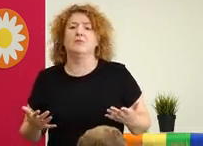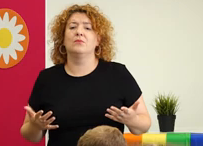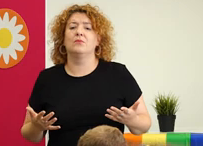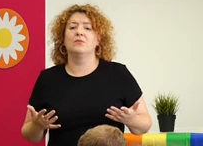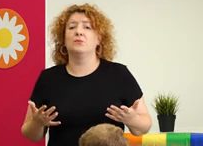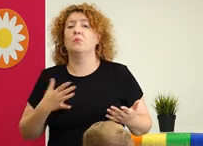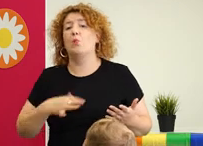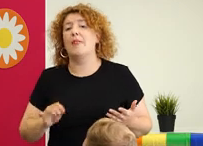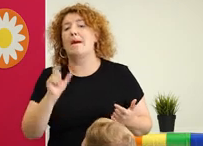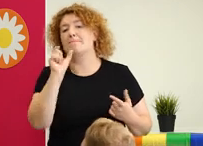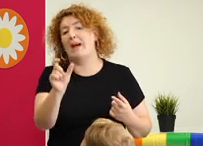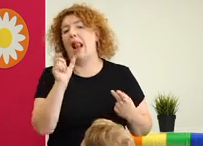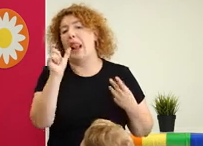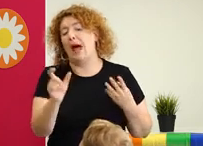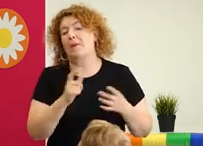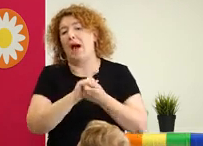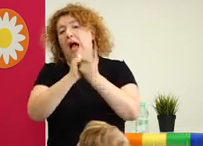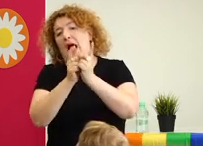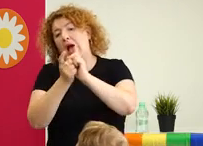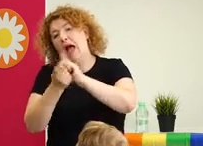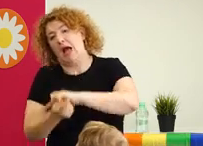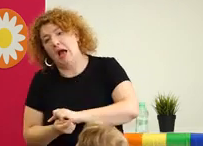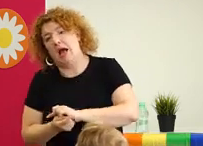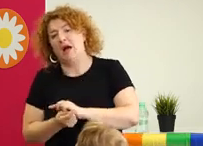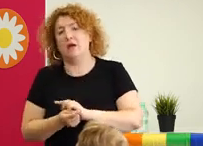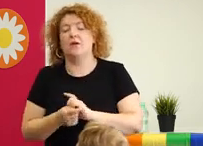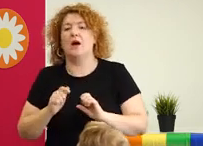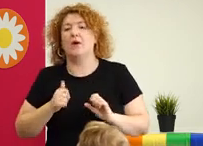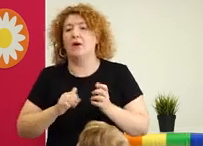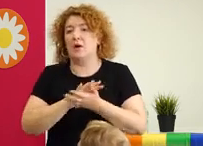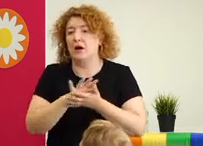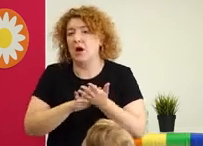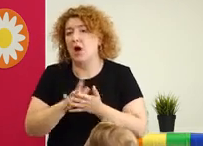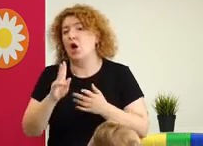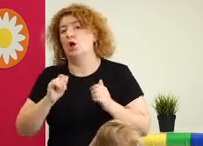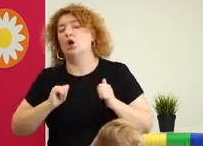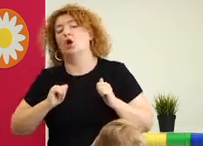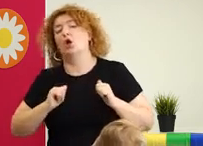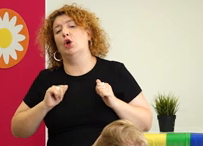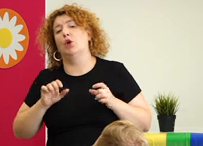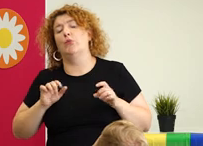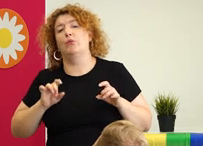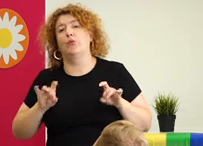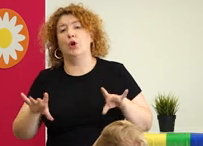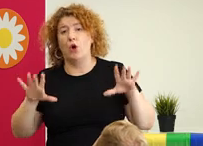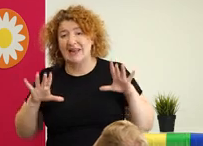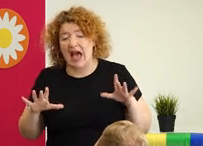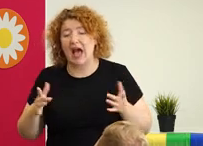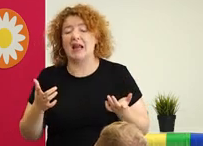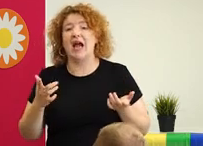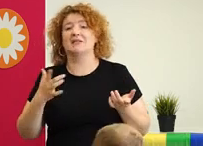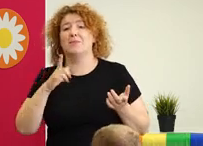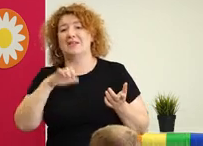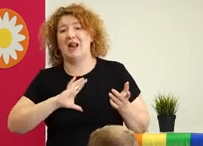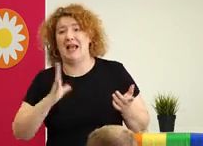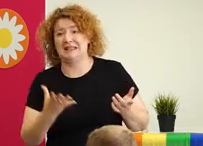palabras van cambiando con el tiempo y ahora hablamos, y ahora escuchamos hablar de personas no binarias, ahora escuchamos hablar de personas trans,